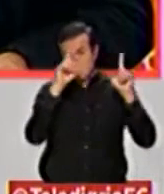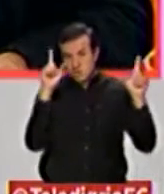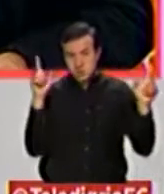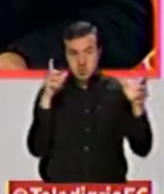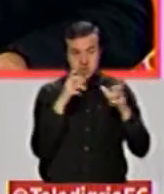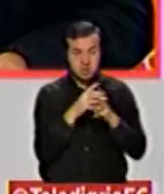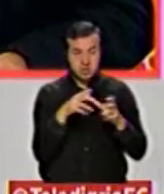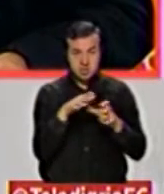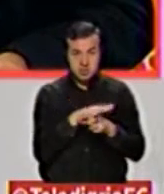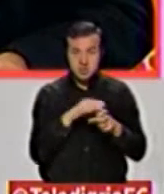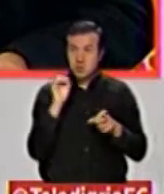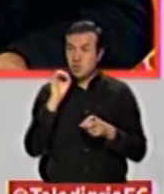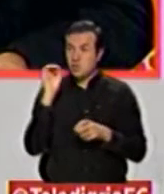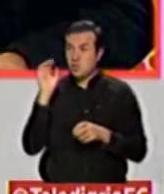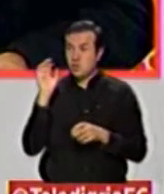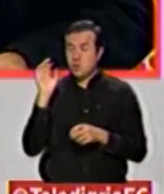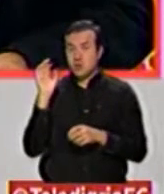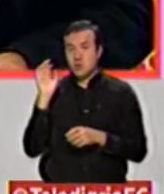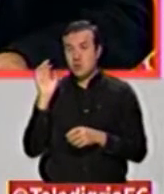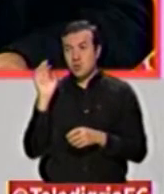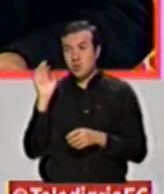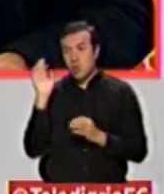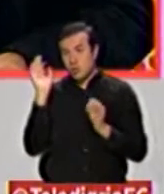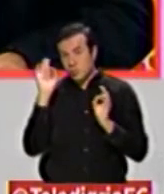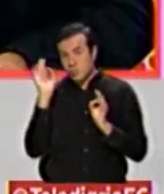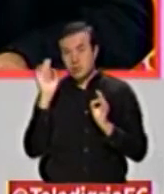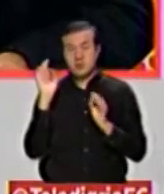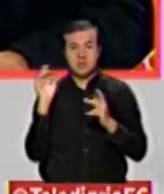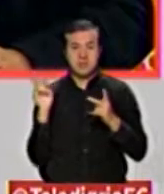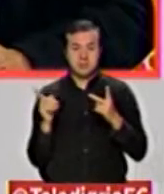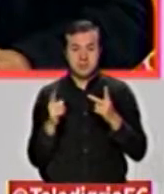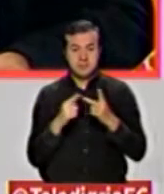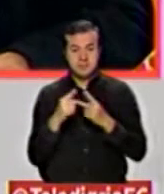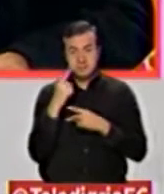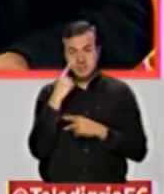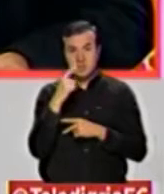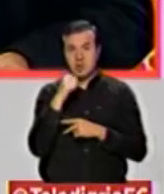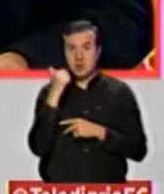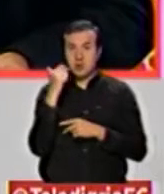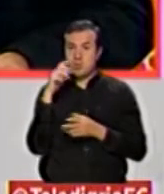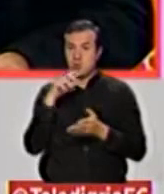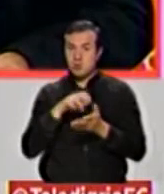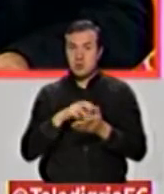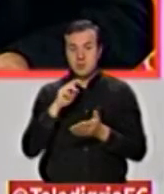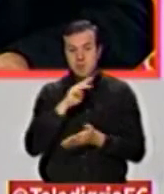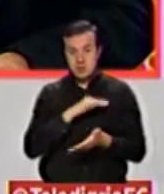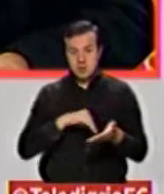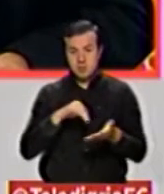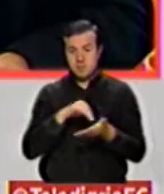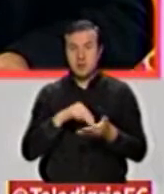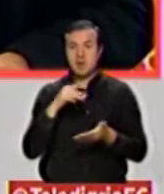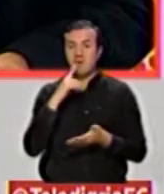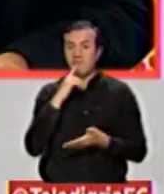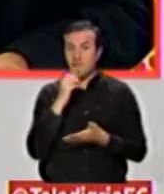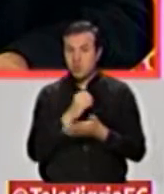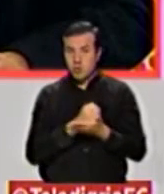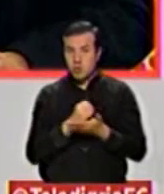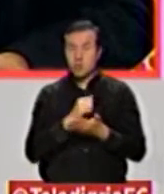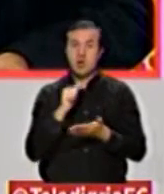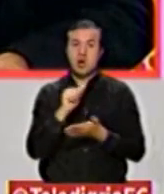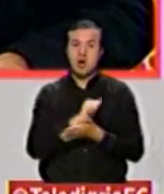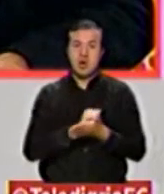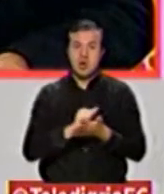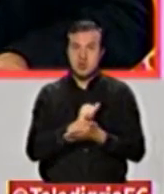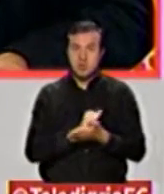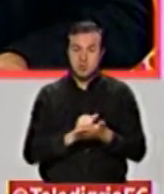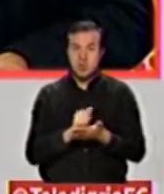física o electrónica, y le siguen las otras provincias como Manabí, El Oro, Azuay, un